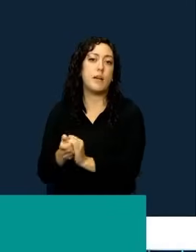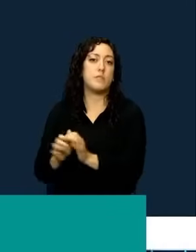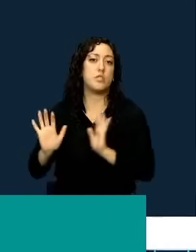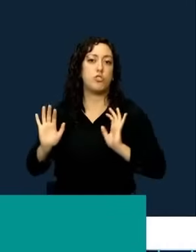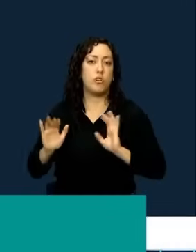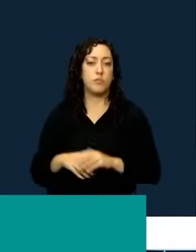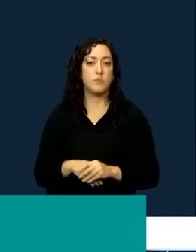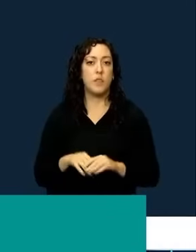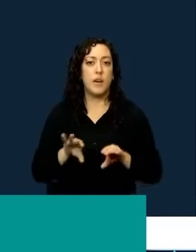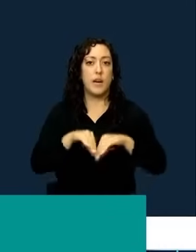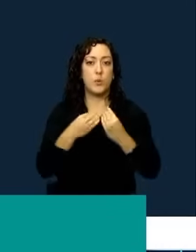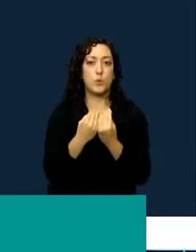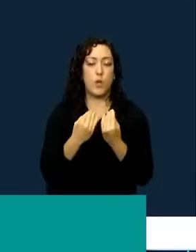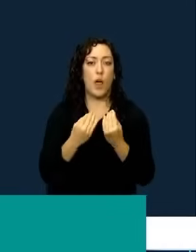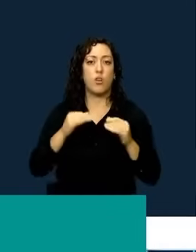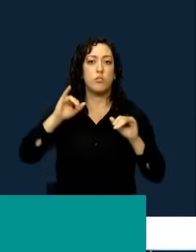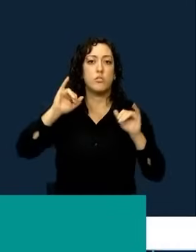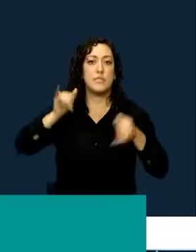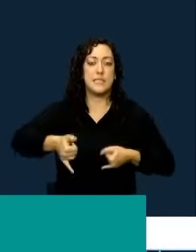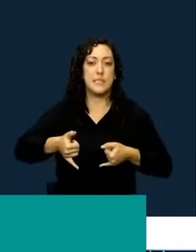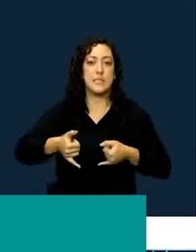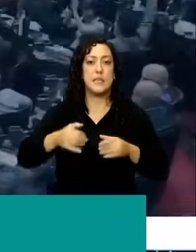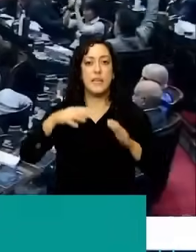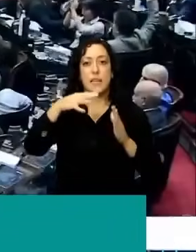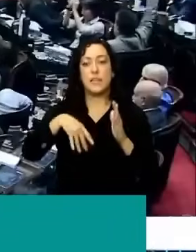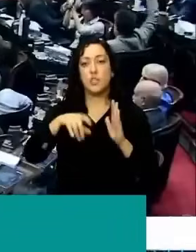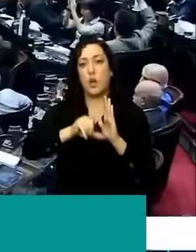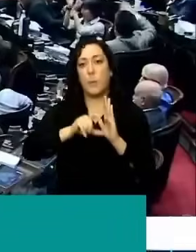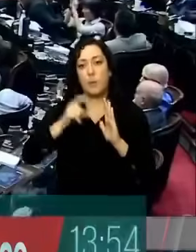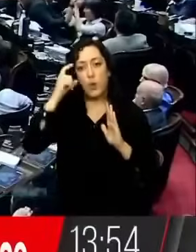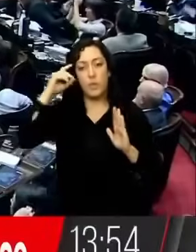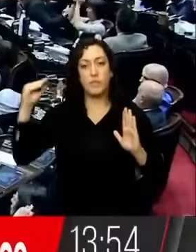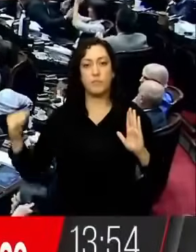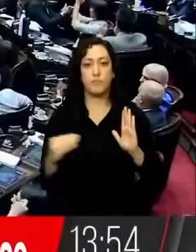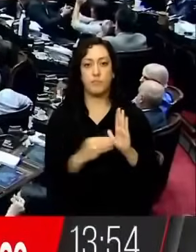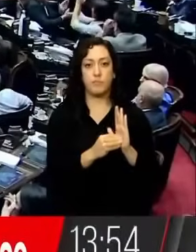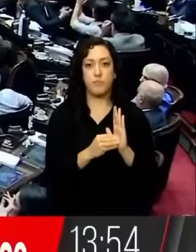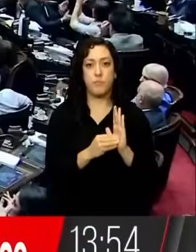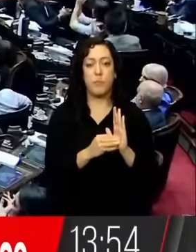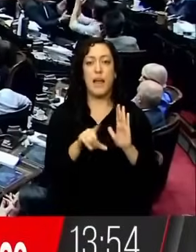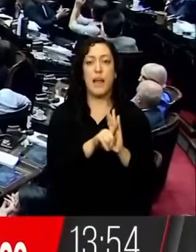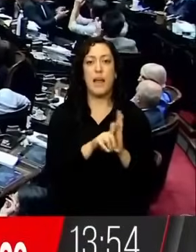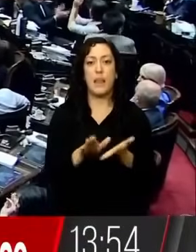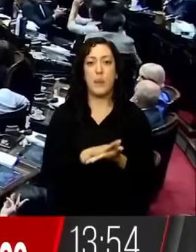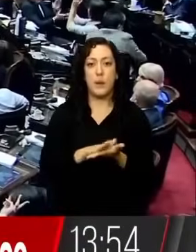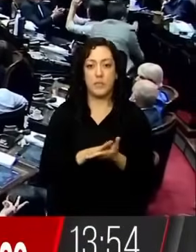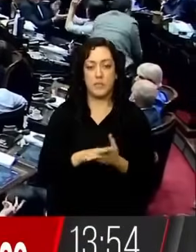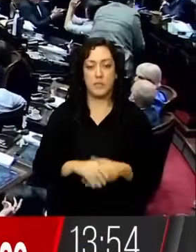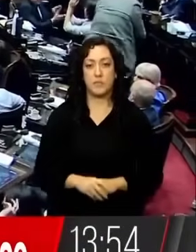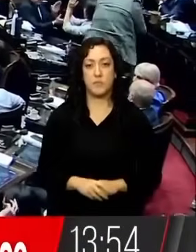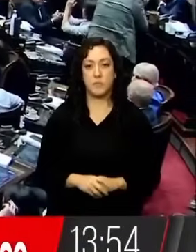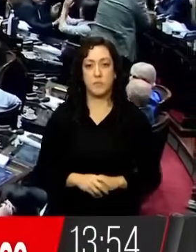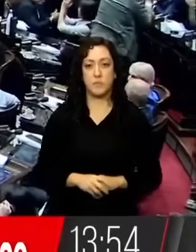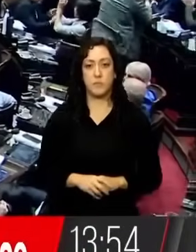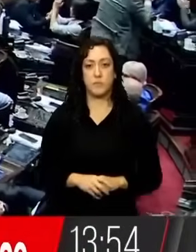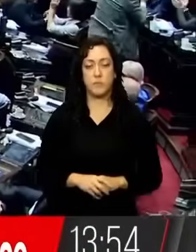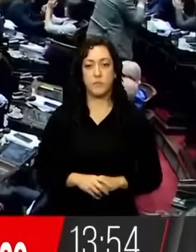abstenciones. Resulta afirmativo y se incorpora el capítulo 10 a la ley bases. A